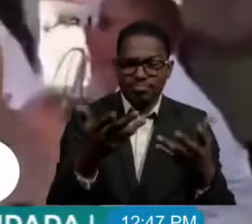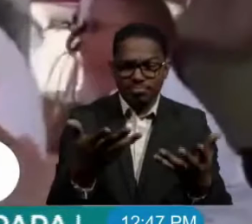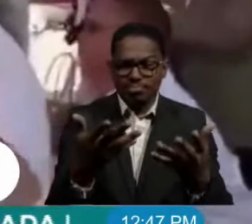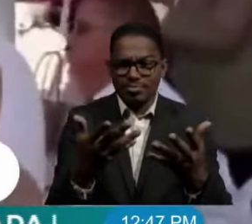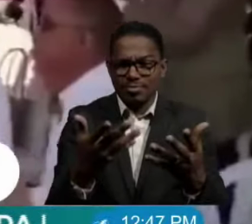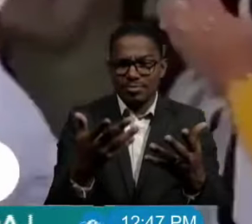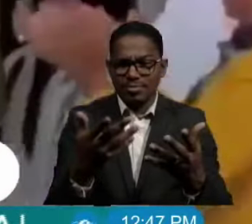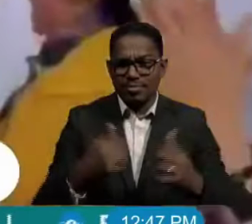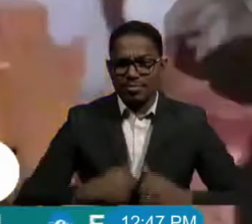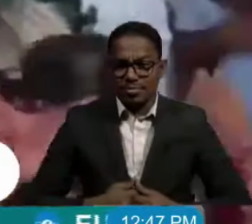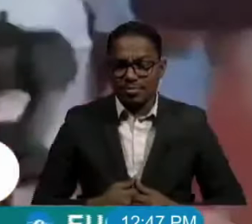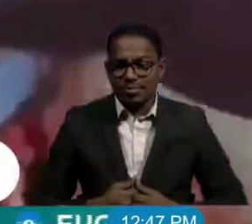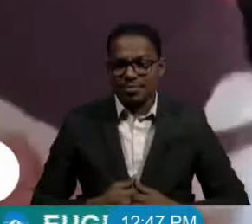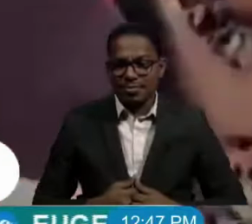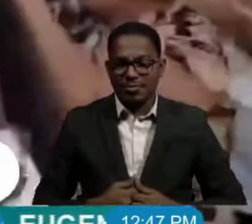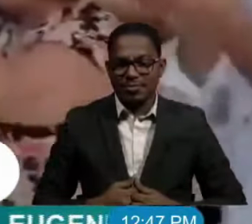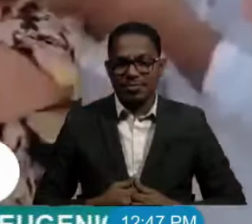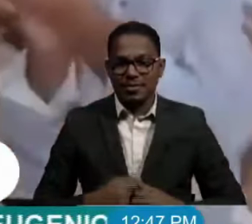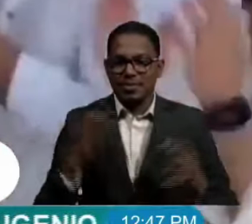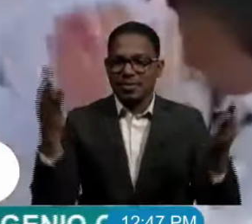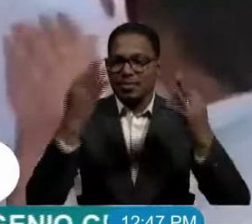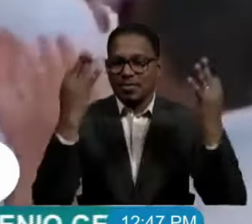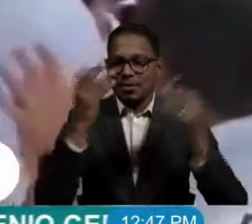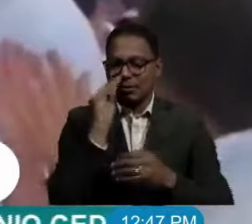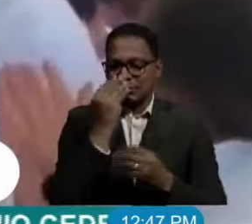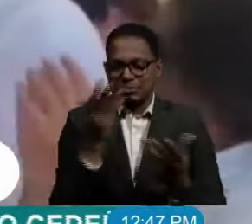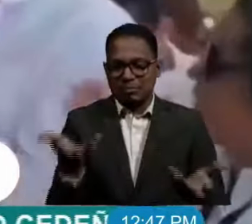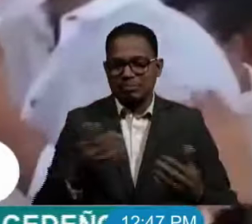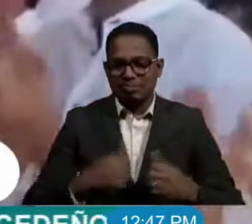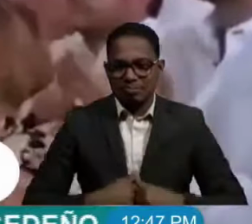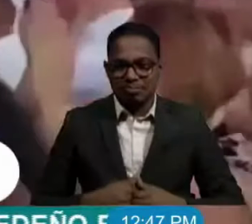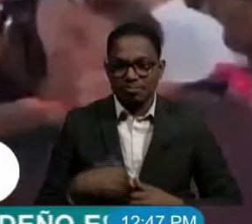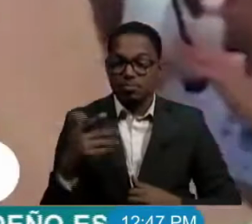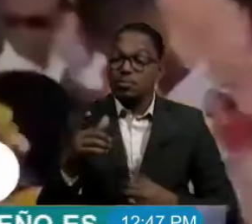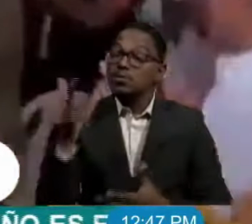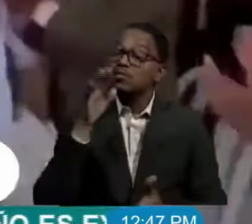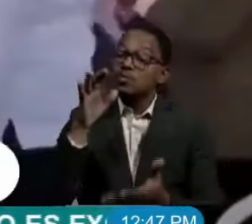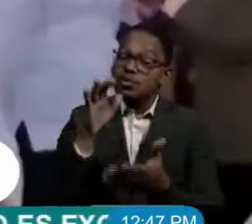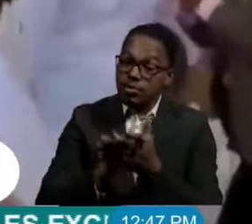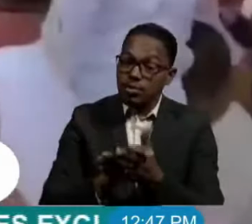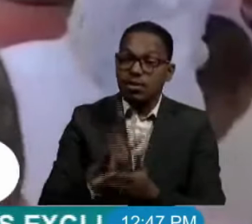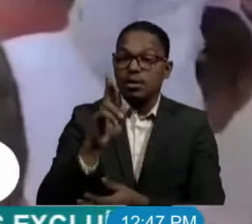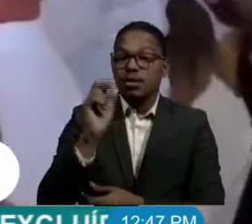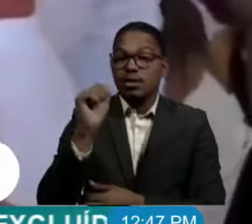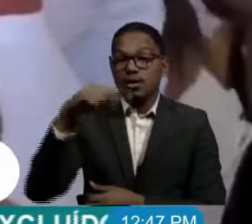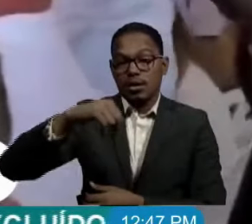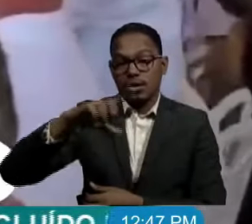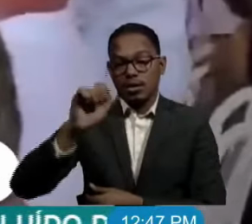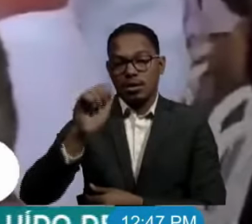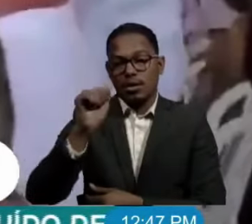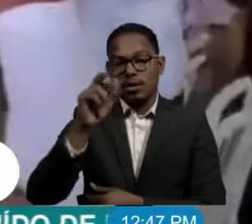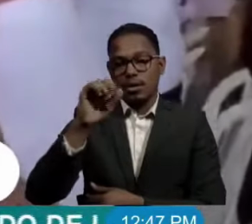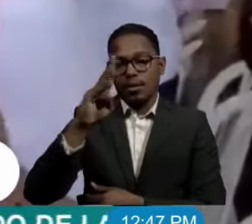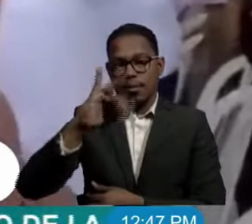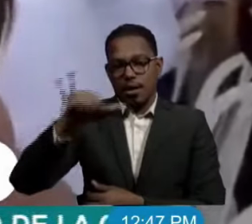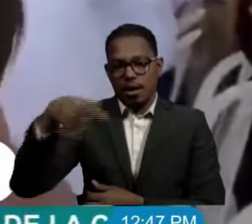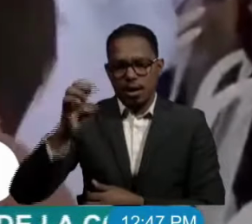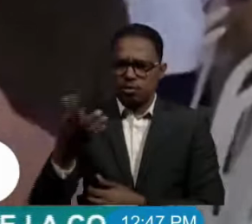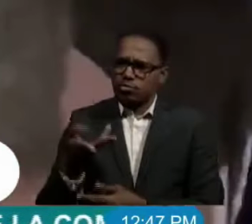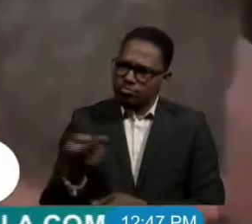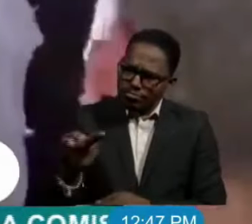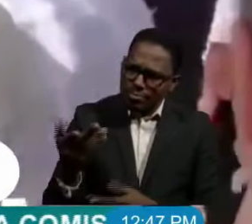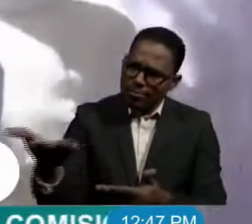hijo número 13 del Festival de la Flores, y a su querida esposa Raquel Armaje. Sean ustedes